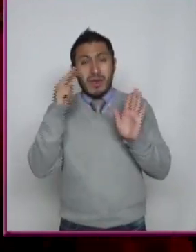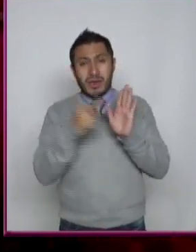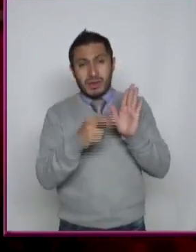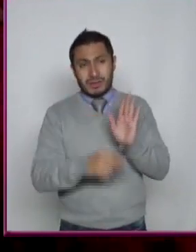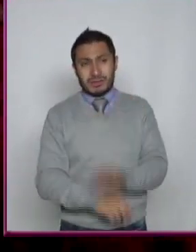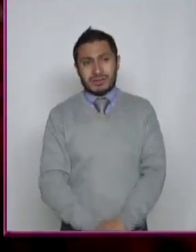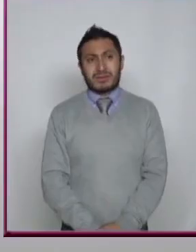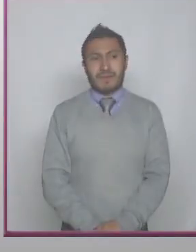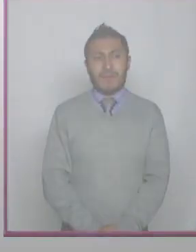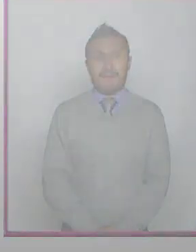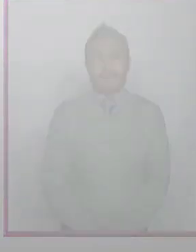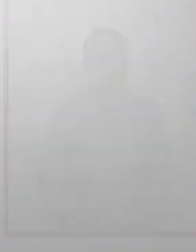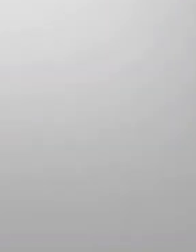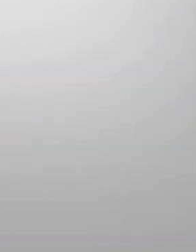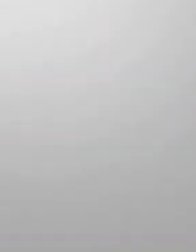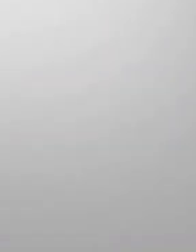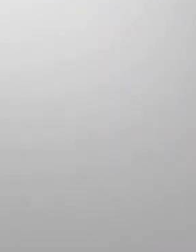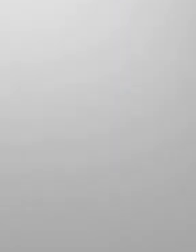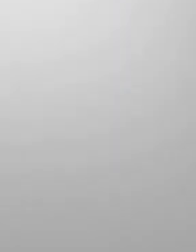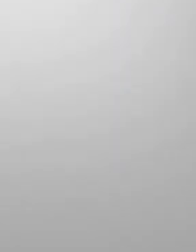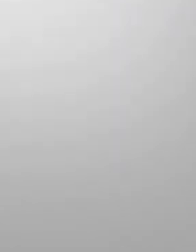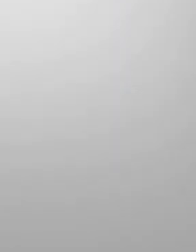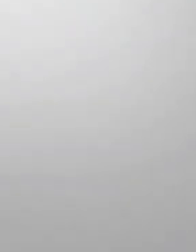salud sexual.